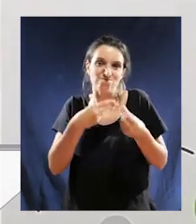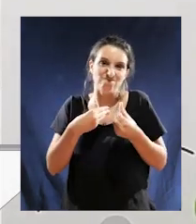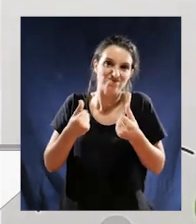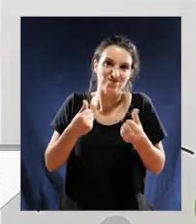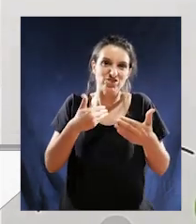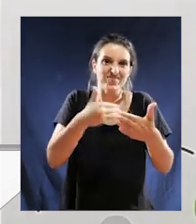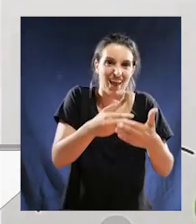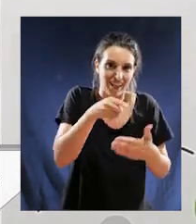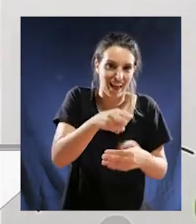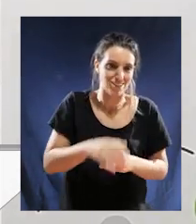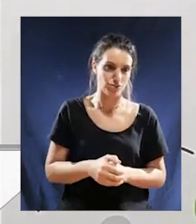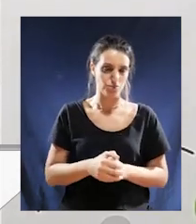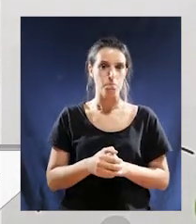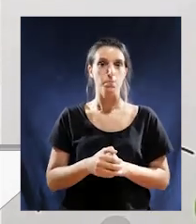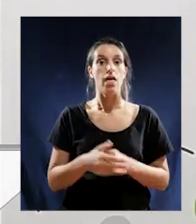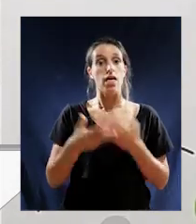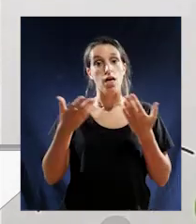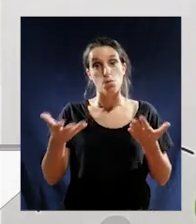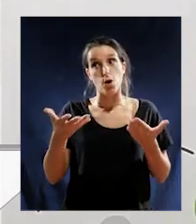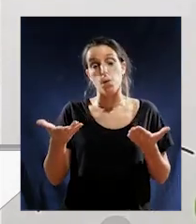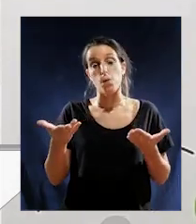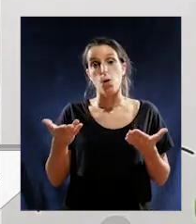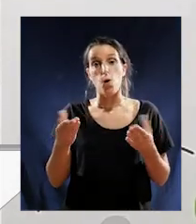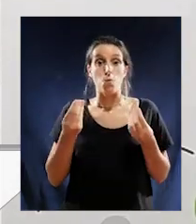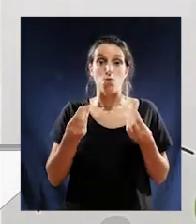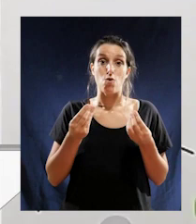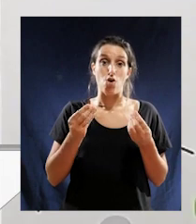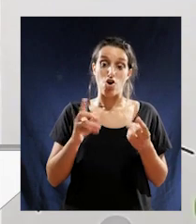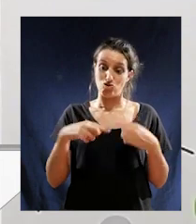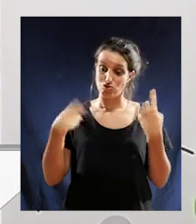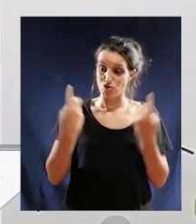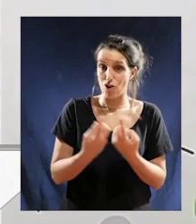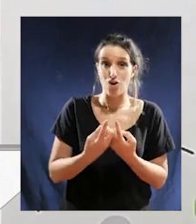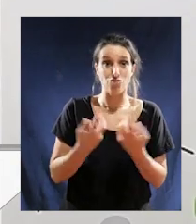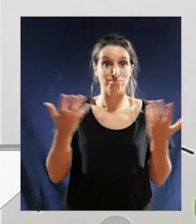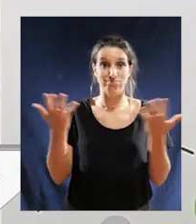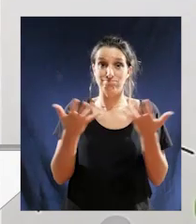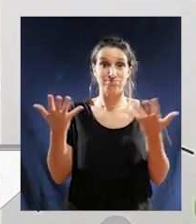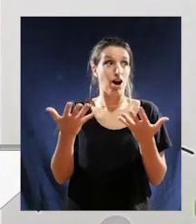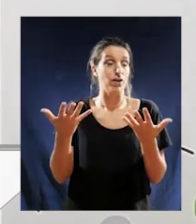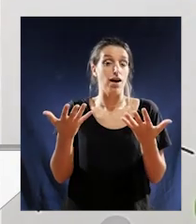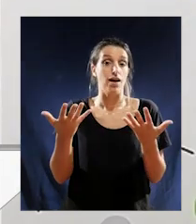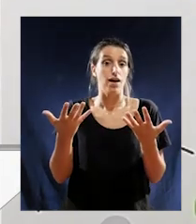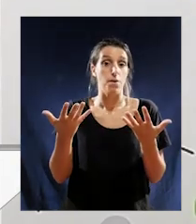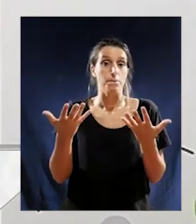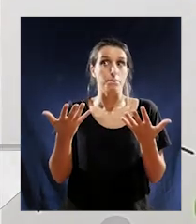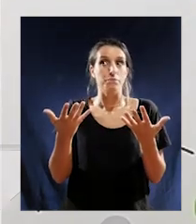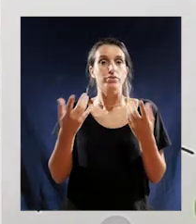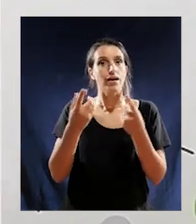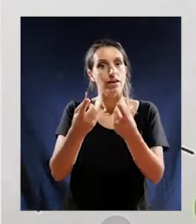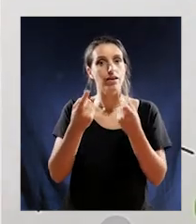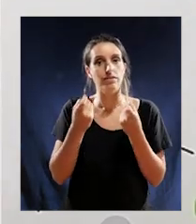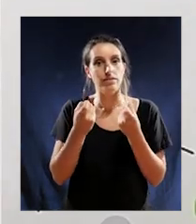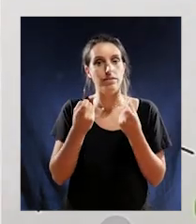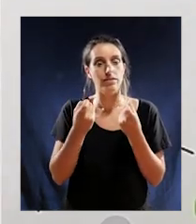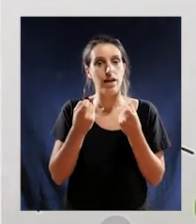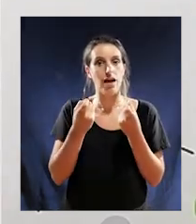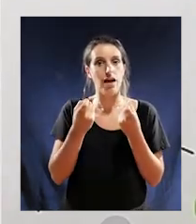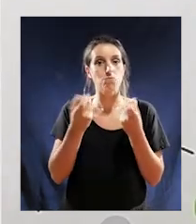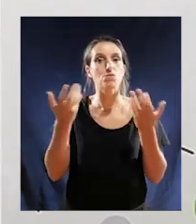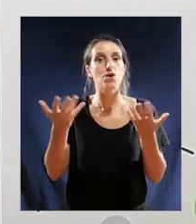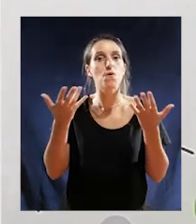bueno como a todo lo que estamos llamados en estos tiempos requiere una adaptación